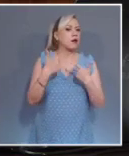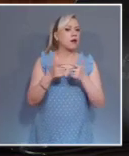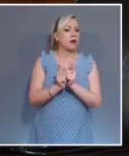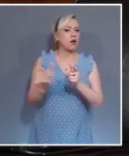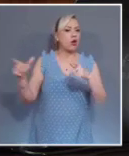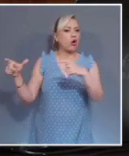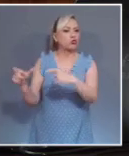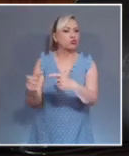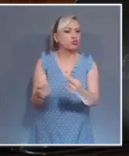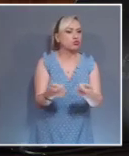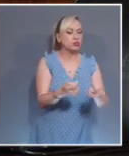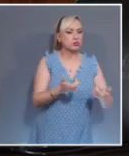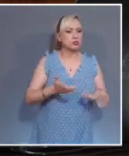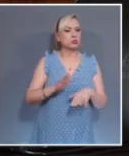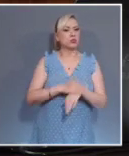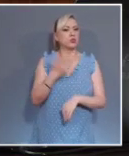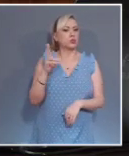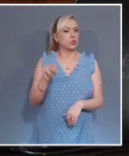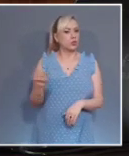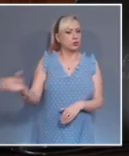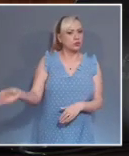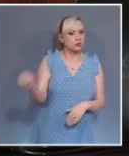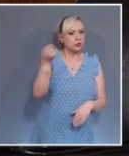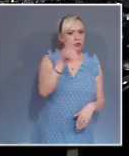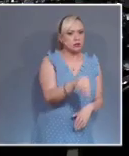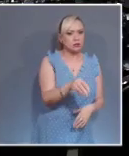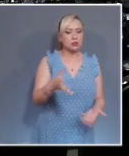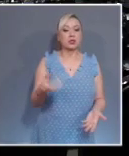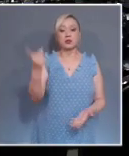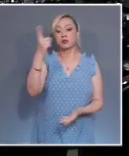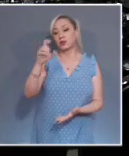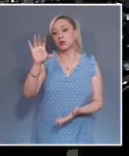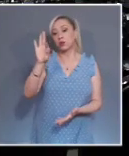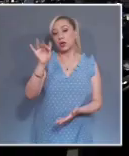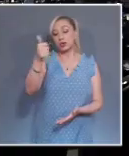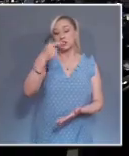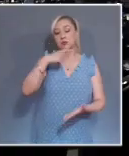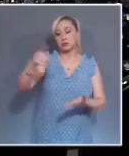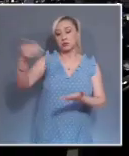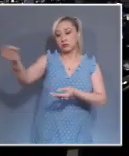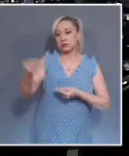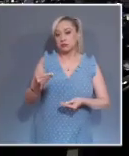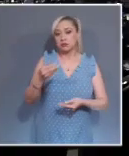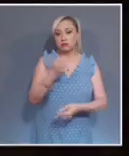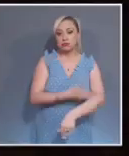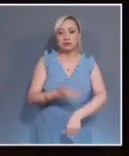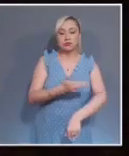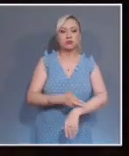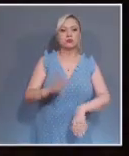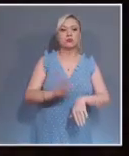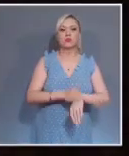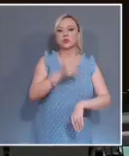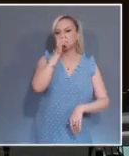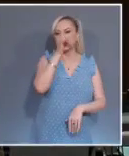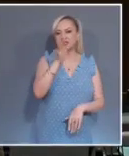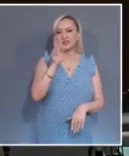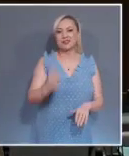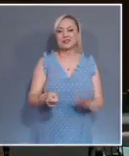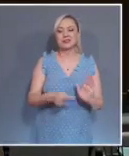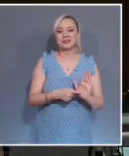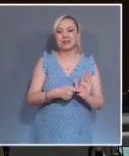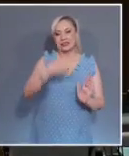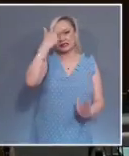las 146 controversias que admitió a trámite en las que se impugnaba el decreto que fue invalidado por violaciones al